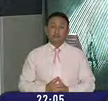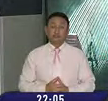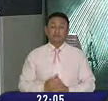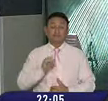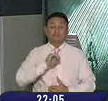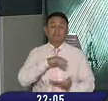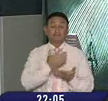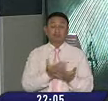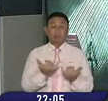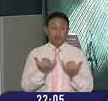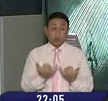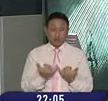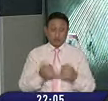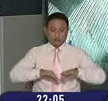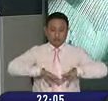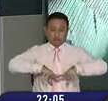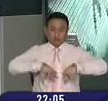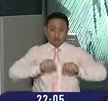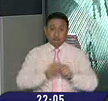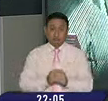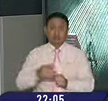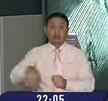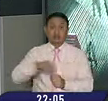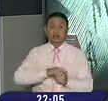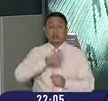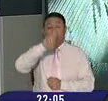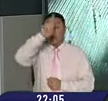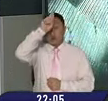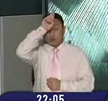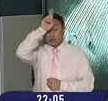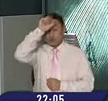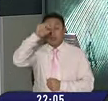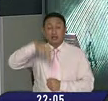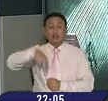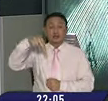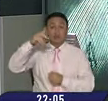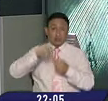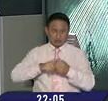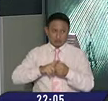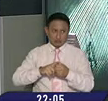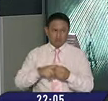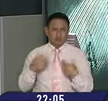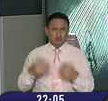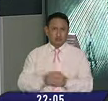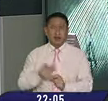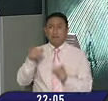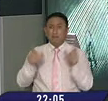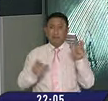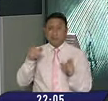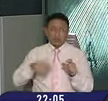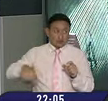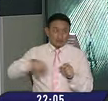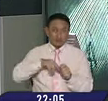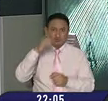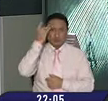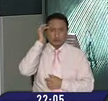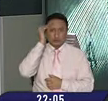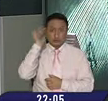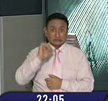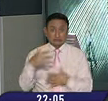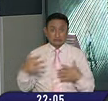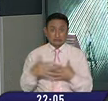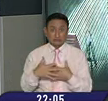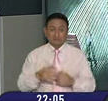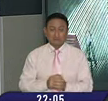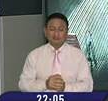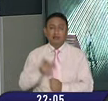La creciente ola de asaltos en el sector de la Rumiñahui, al norte de Quito, mantiene en zozobra a sus habitantes.